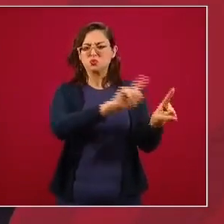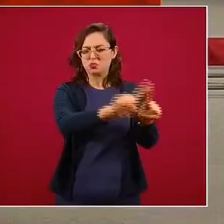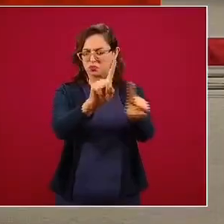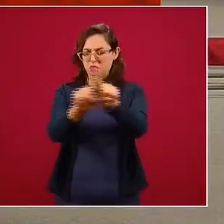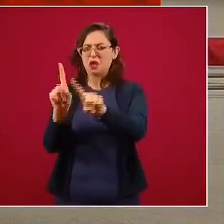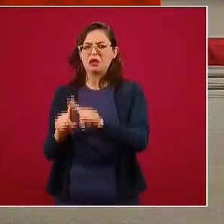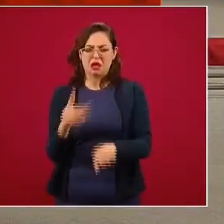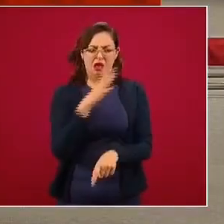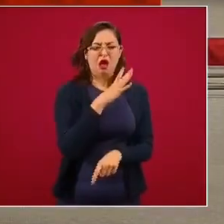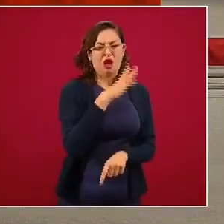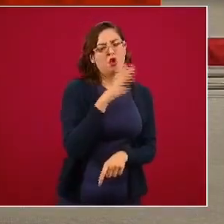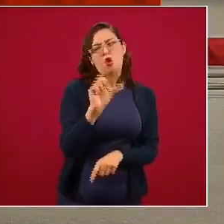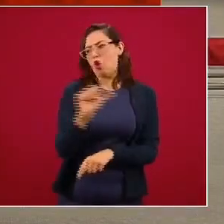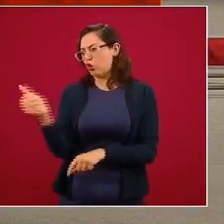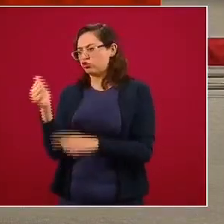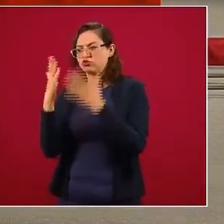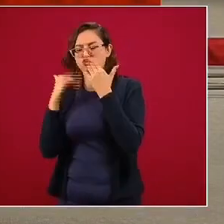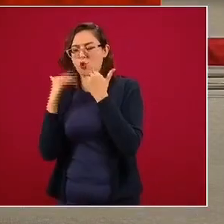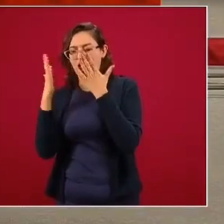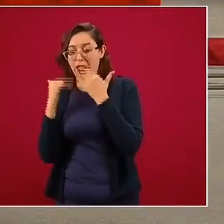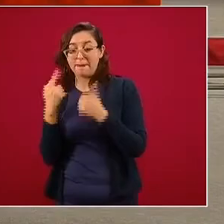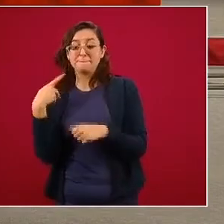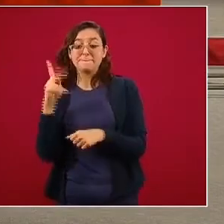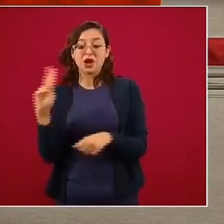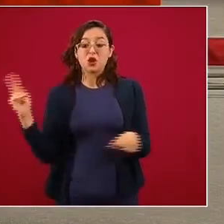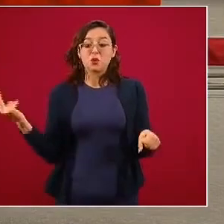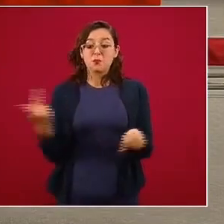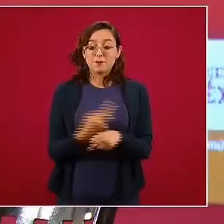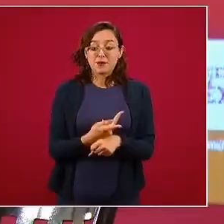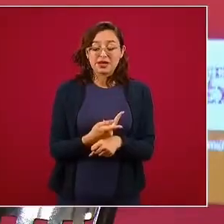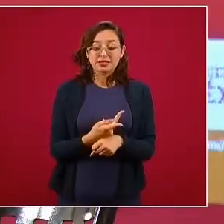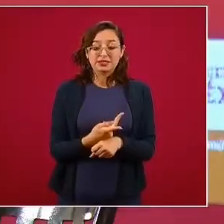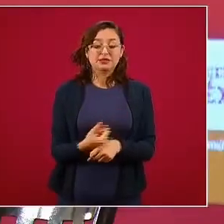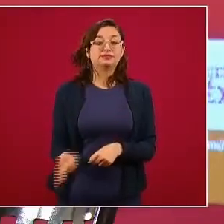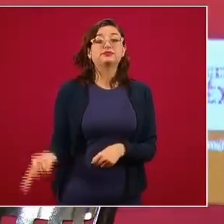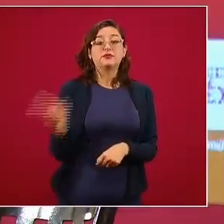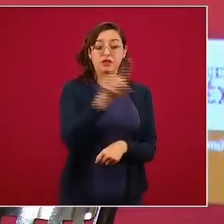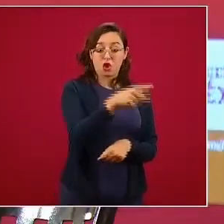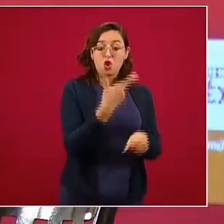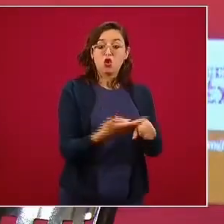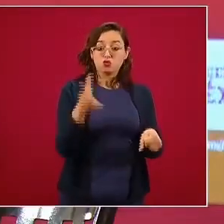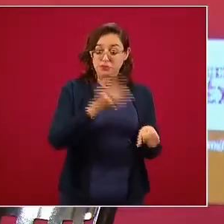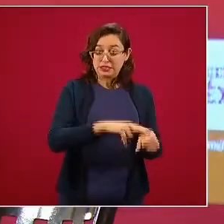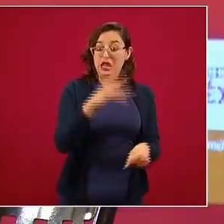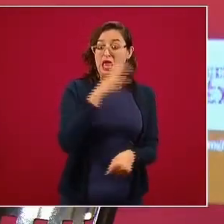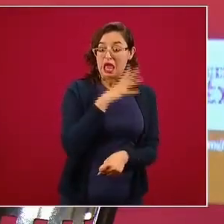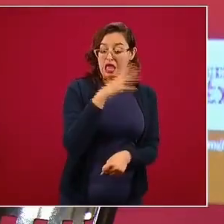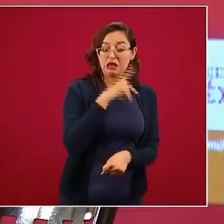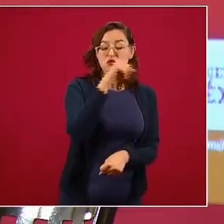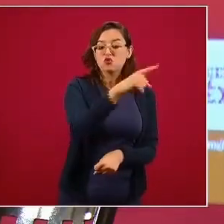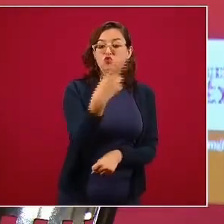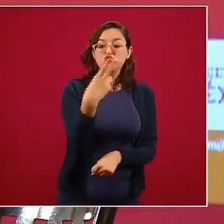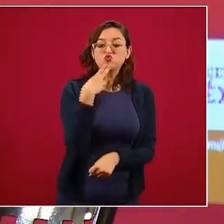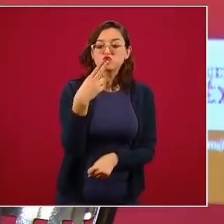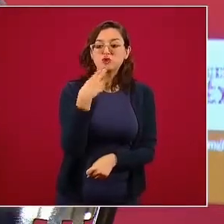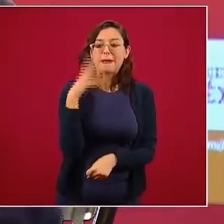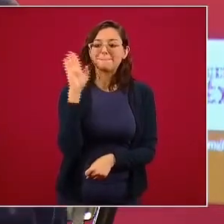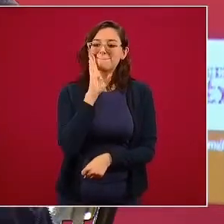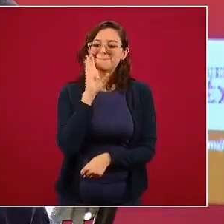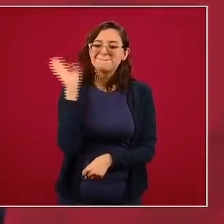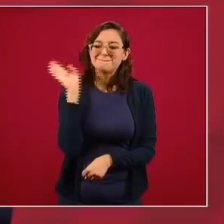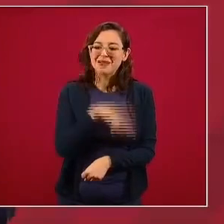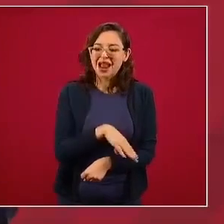en otros, pero aún donde había, fueron utilizados de una manera no óptima. ¿A qué me refiero con